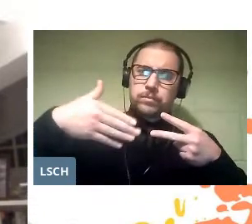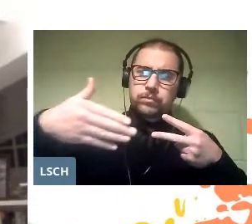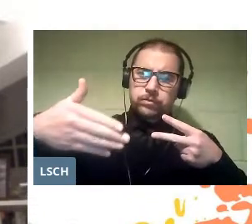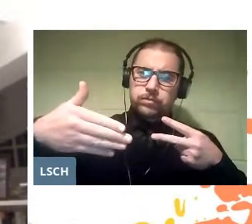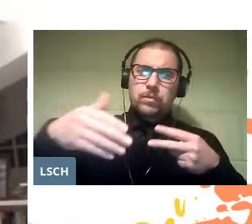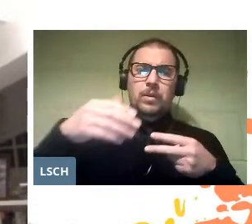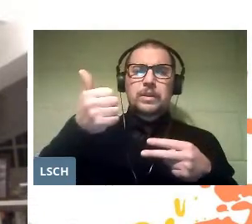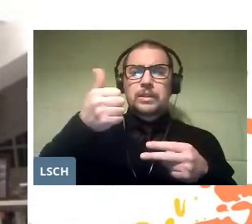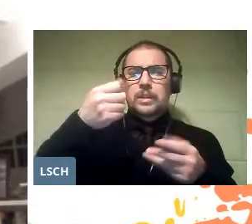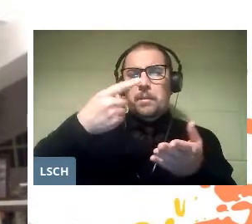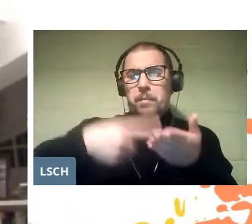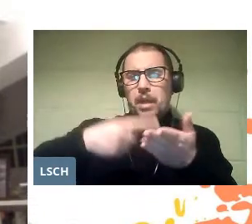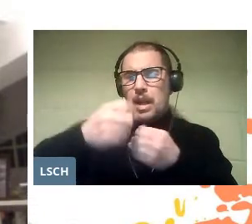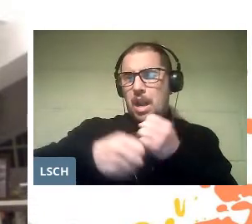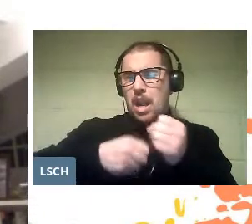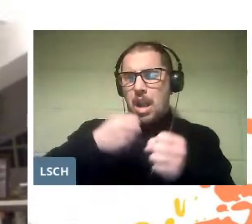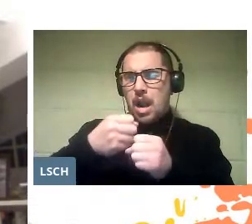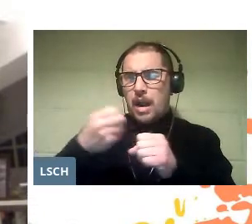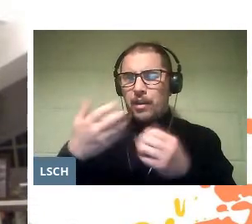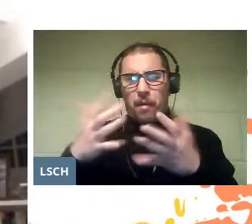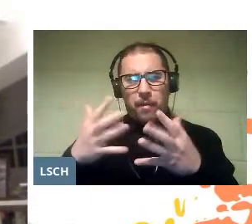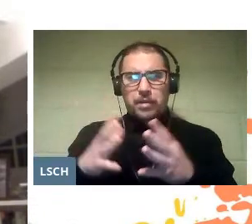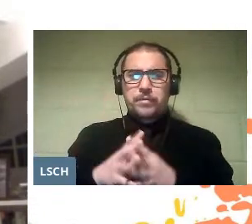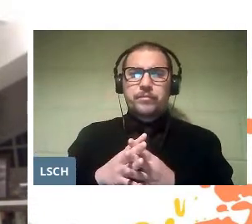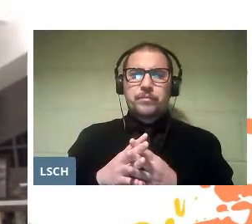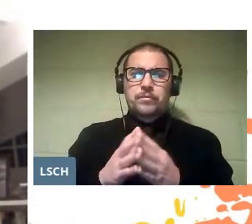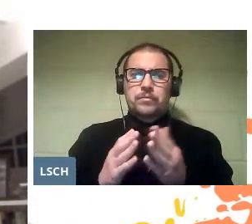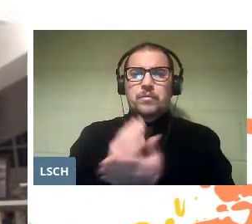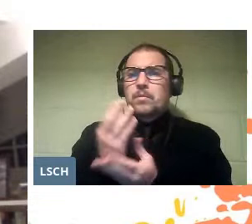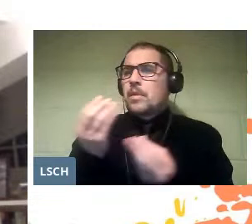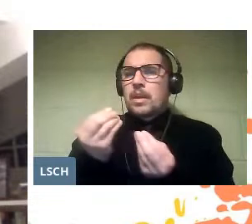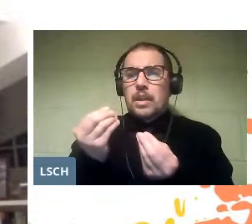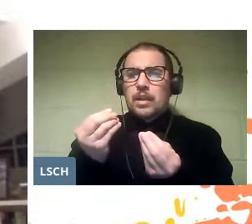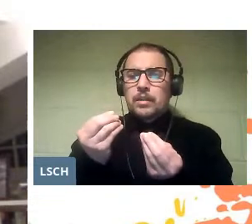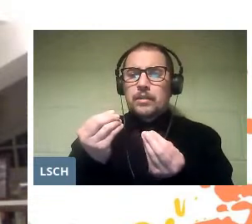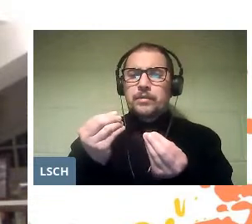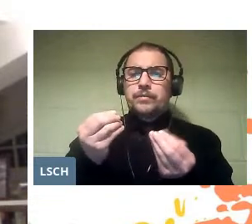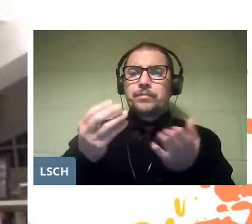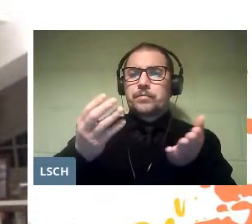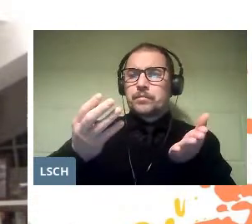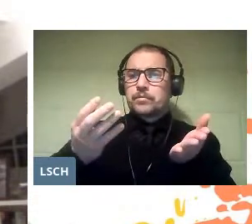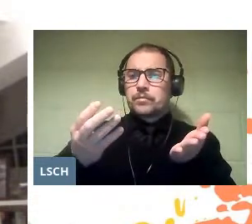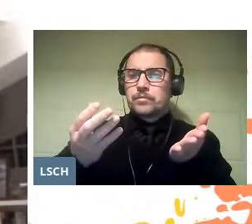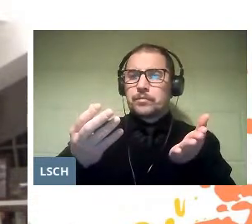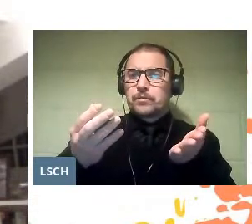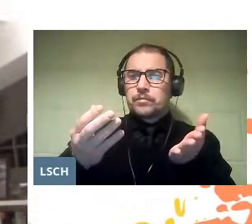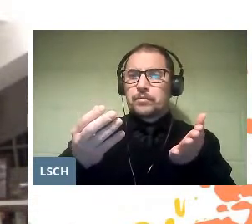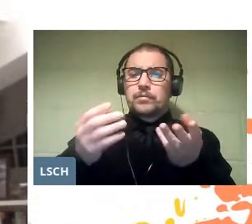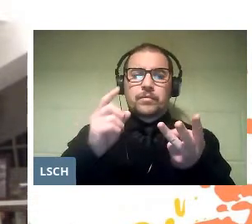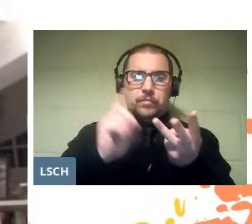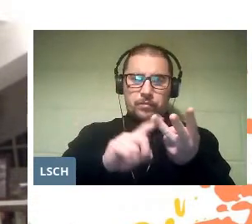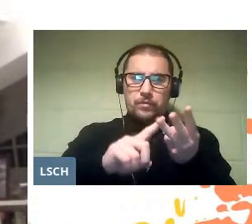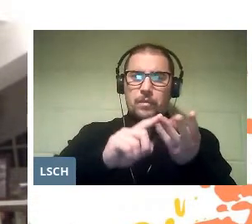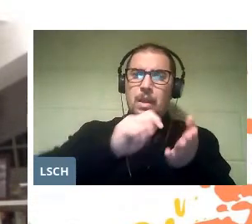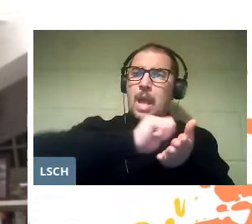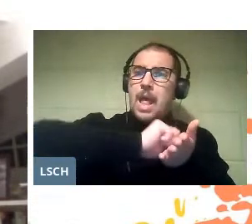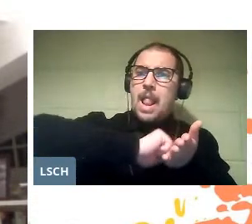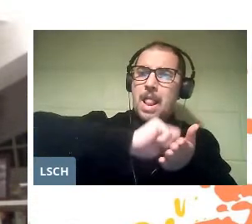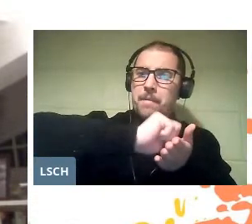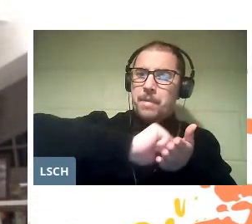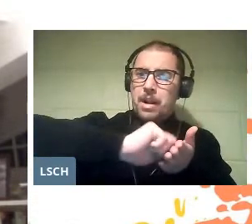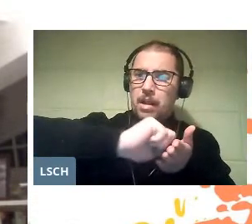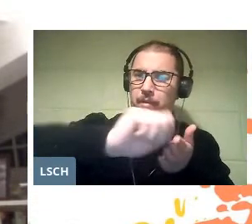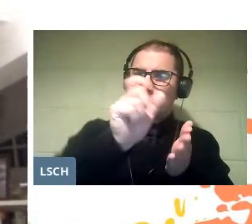unos 6.000 años atrás, aparecen los primeros signos de lo que sería la palabra escrita.